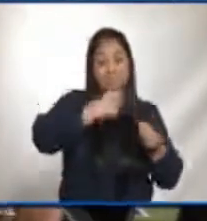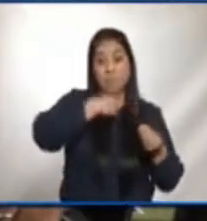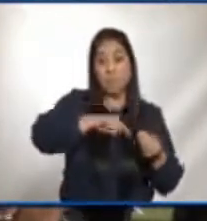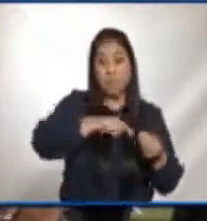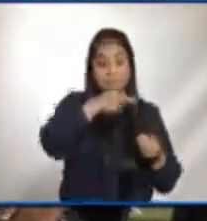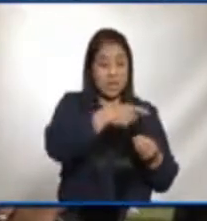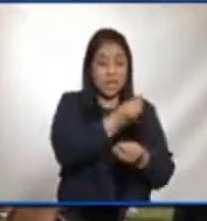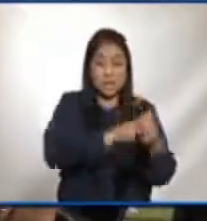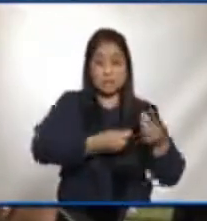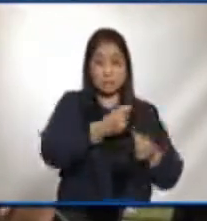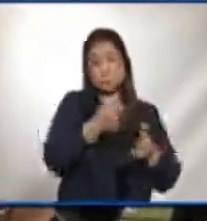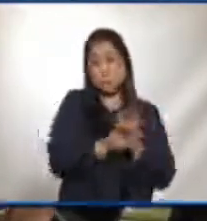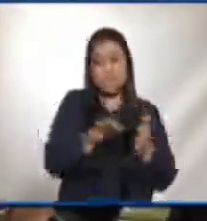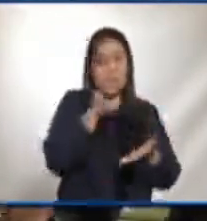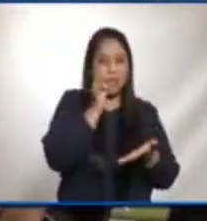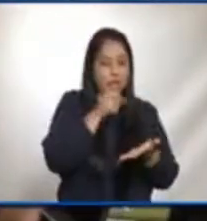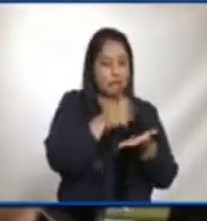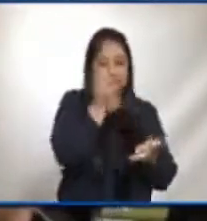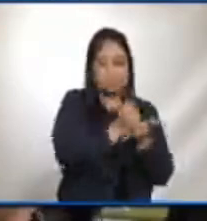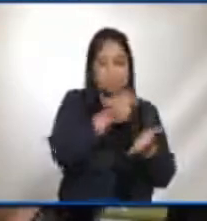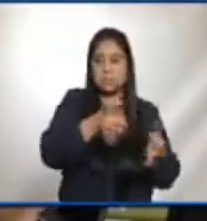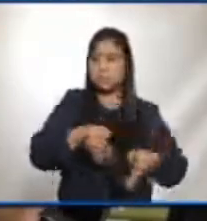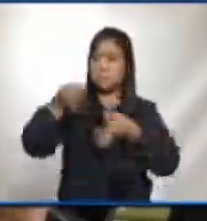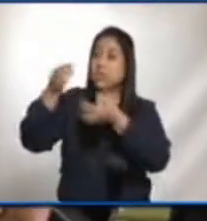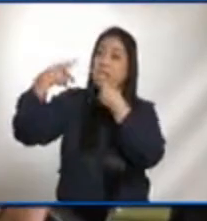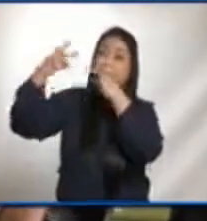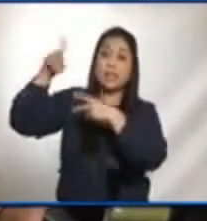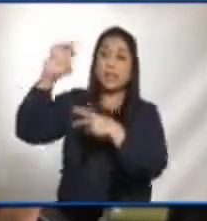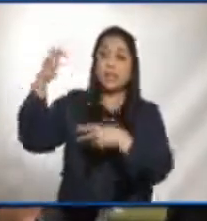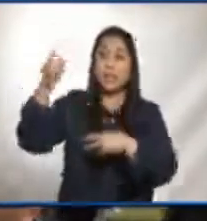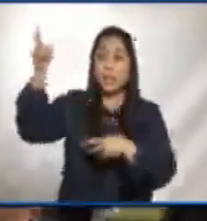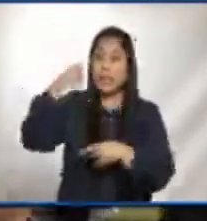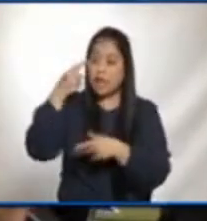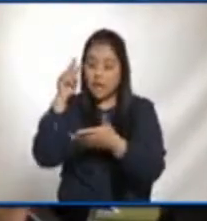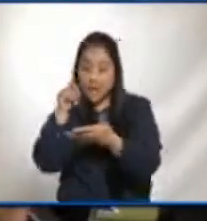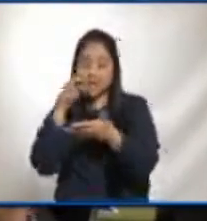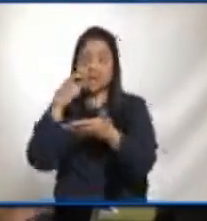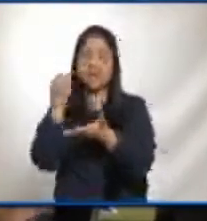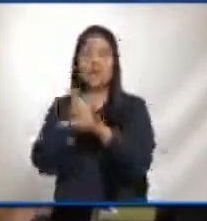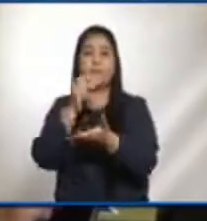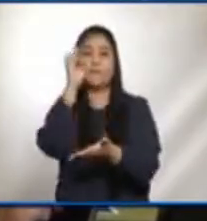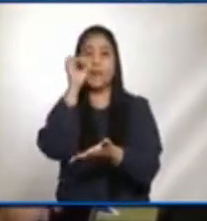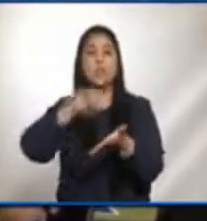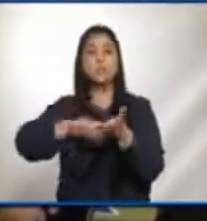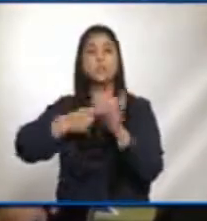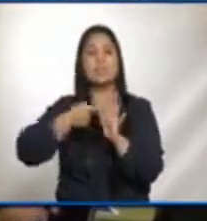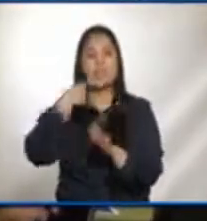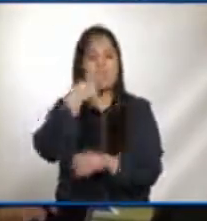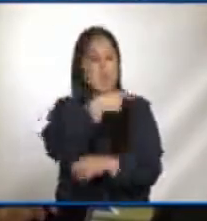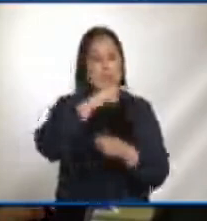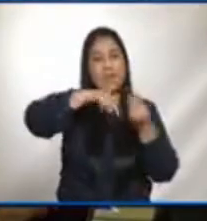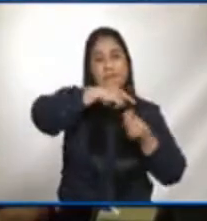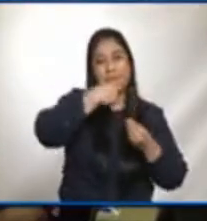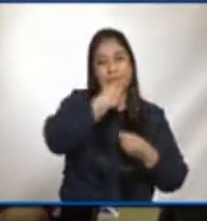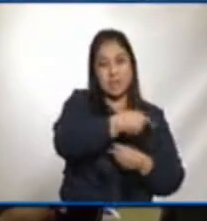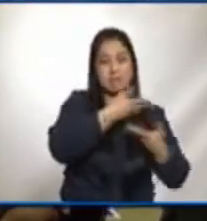de la trazabilidad de los productos que viene de una MIPYME y ponerle a ese un sello blanco de combate a la pobreza, dándole las gracias